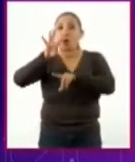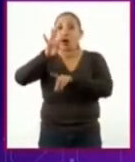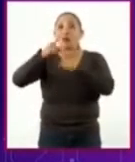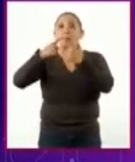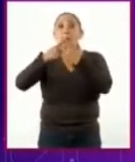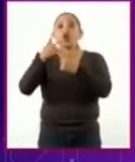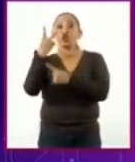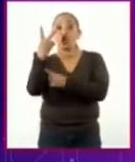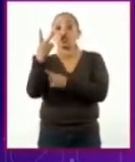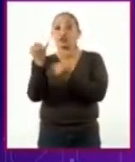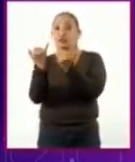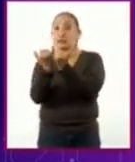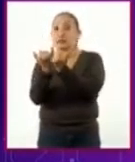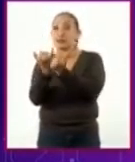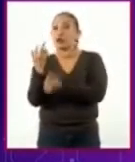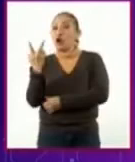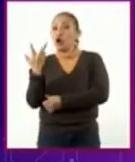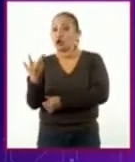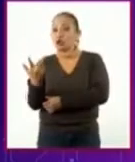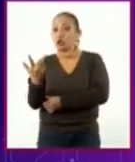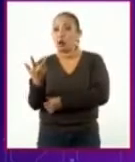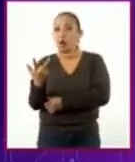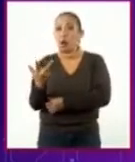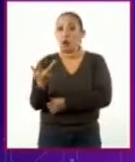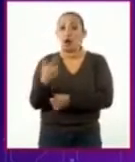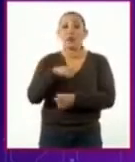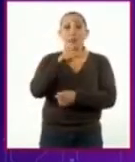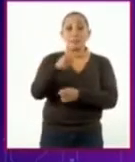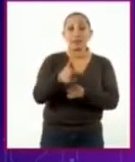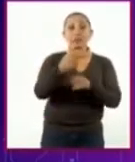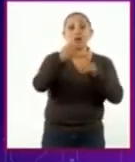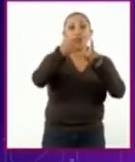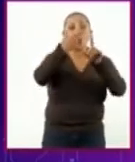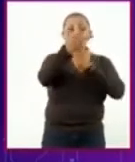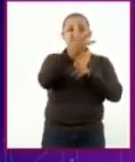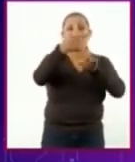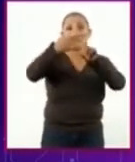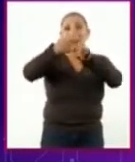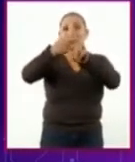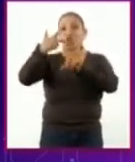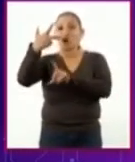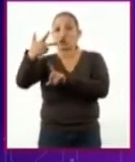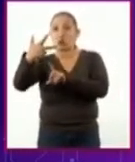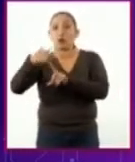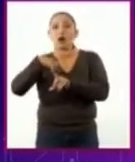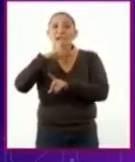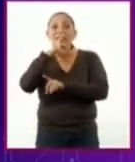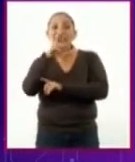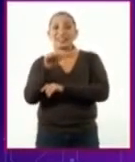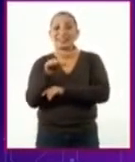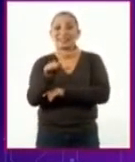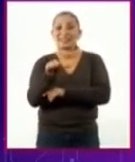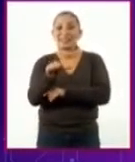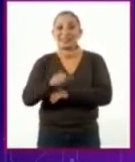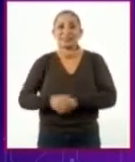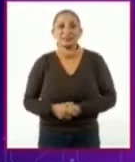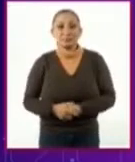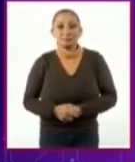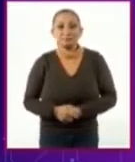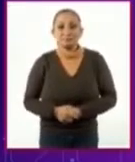por 2 igual a 8. Luego operamos la suma, 8 más 8, que resulta